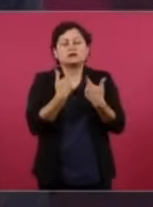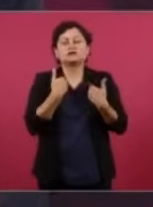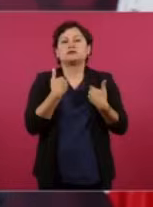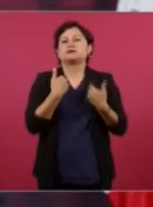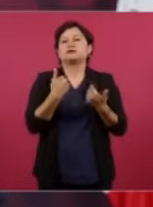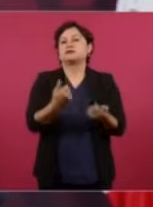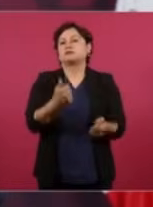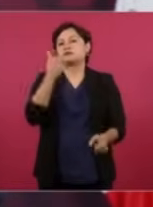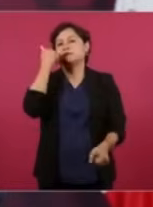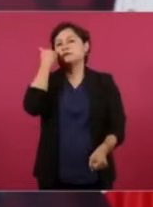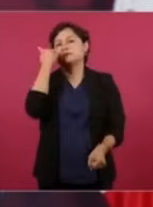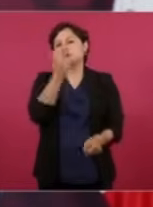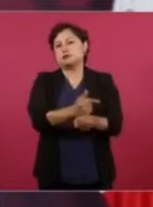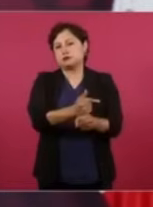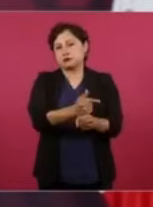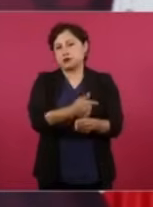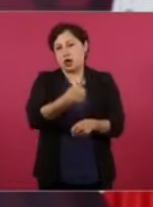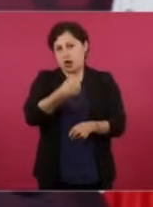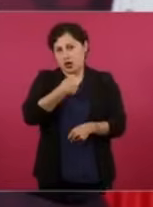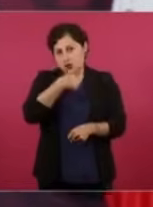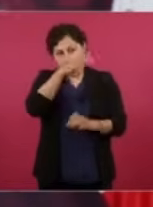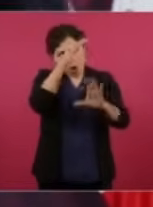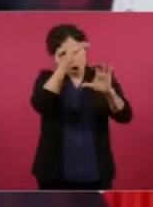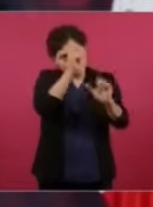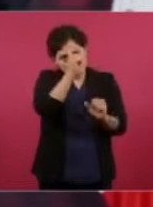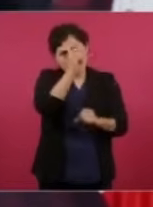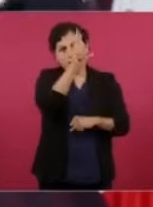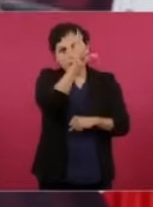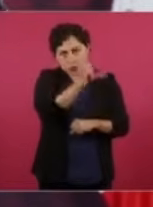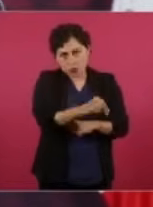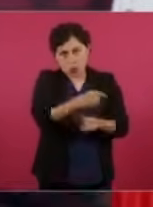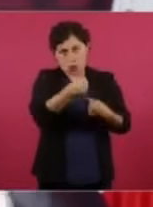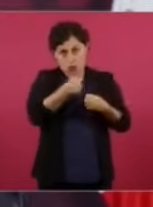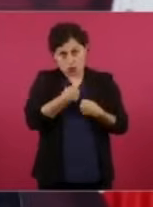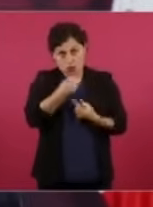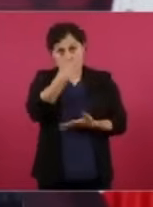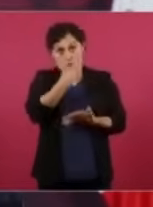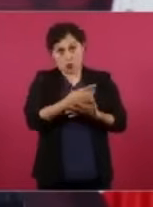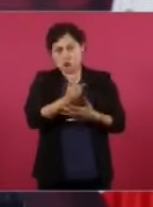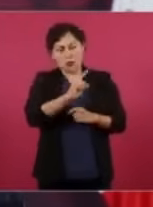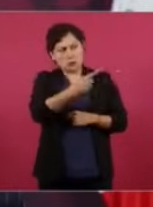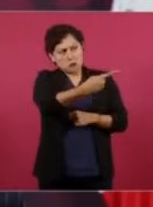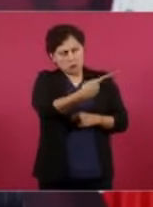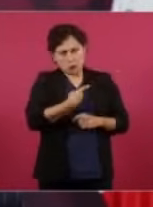ellos, o no estamos de acuerdo porque es recíproco,